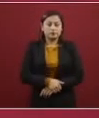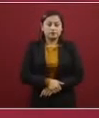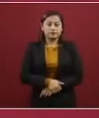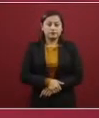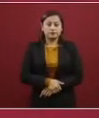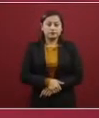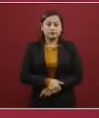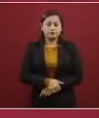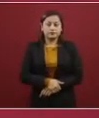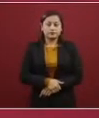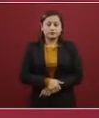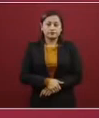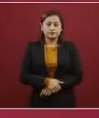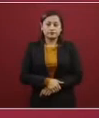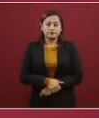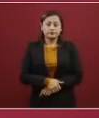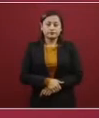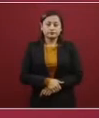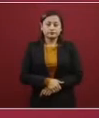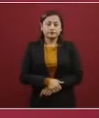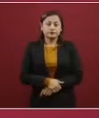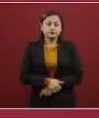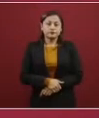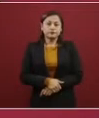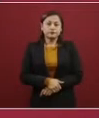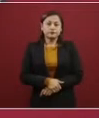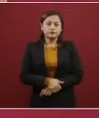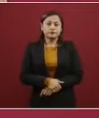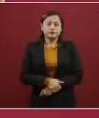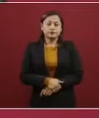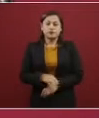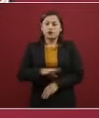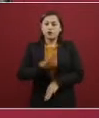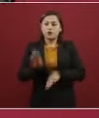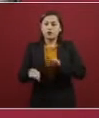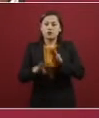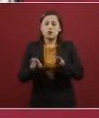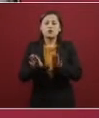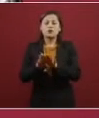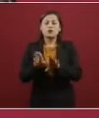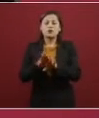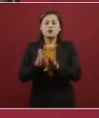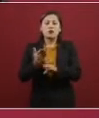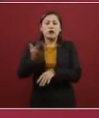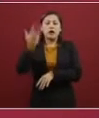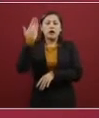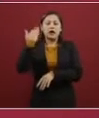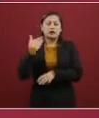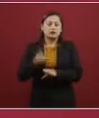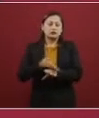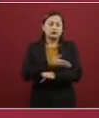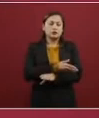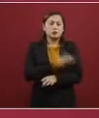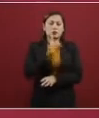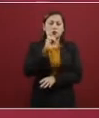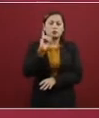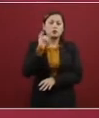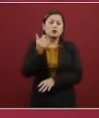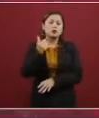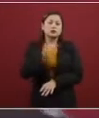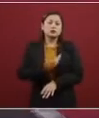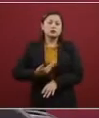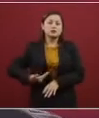perdieron la vida desde que un presidente declaró la guerra al narcotráfico le pegó un garrotazo